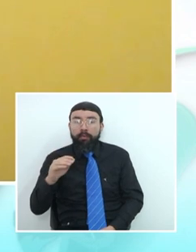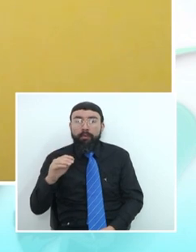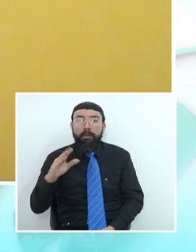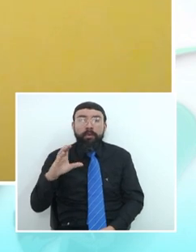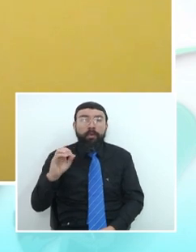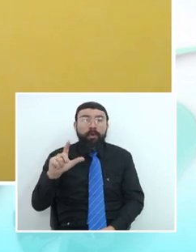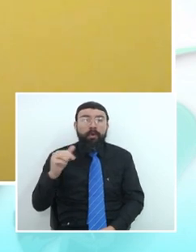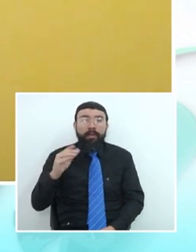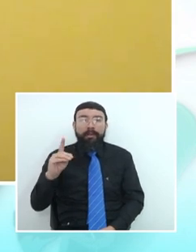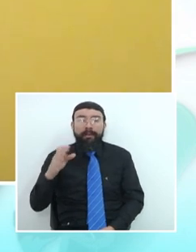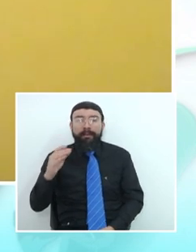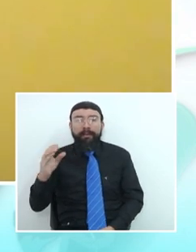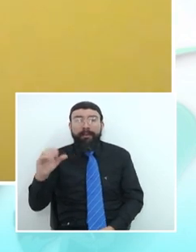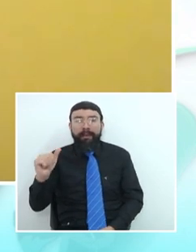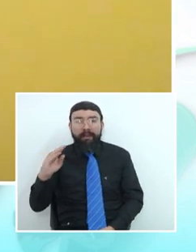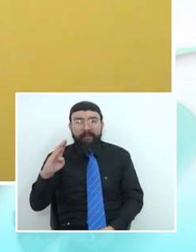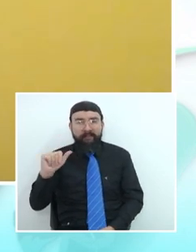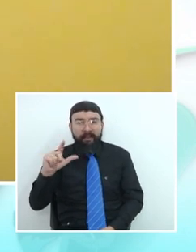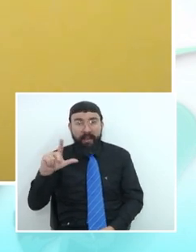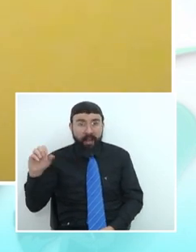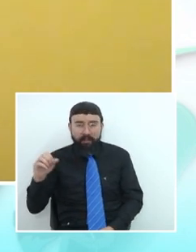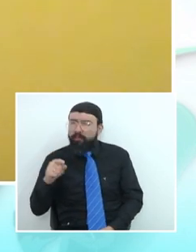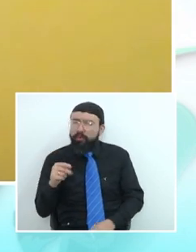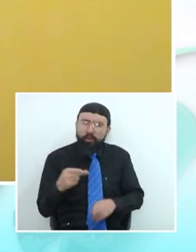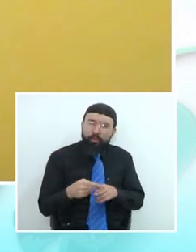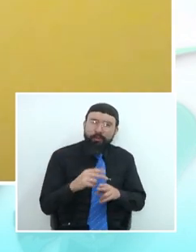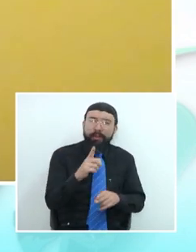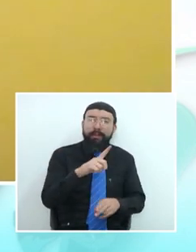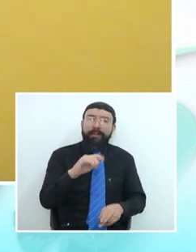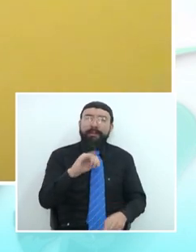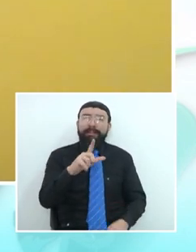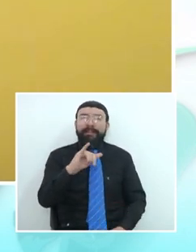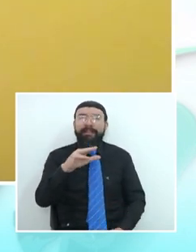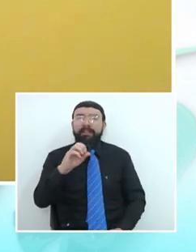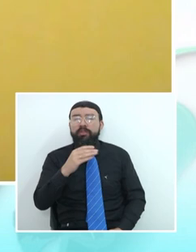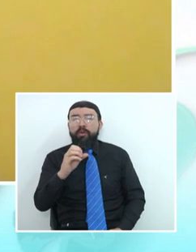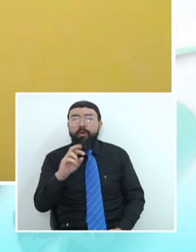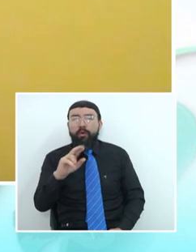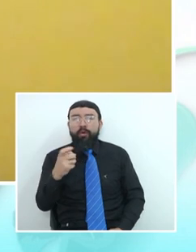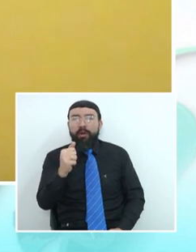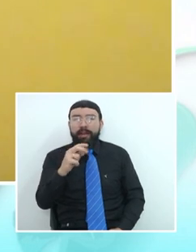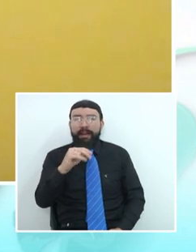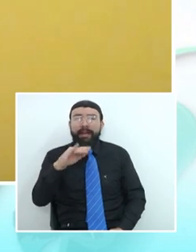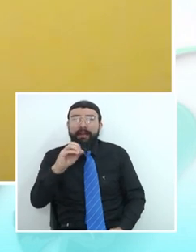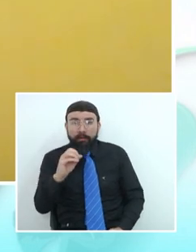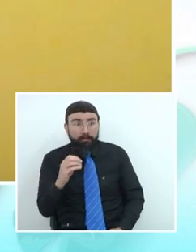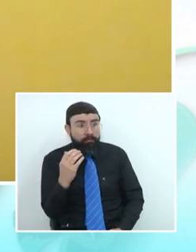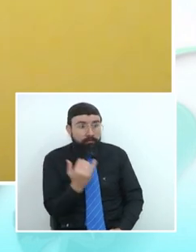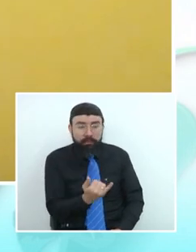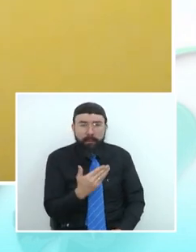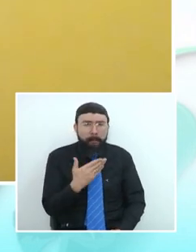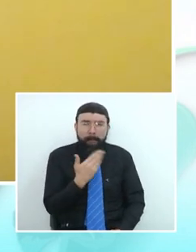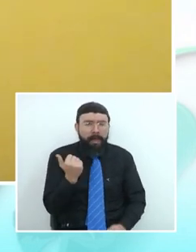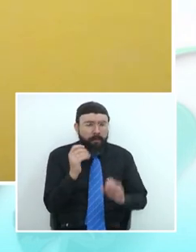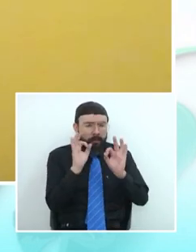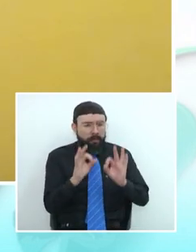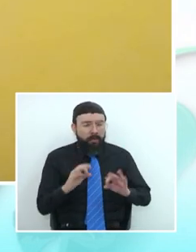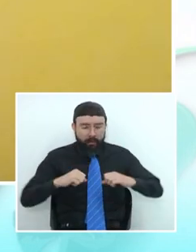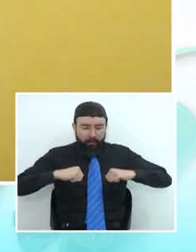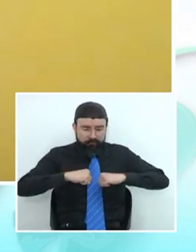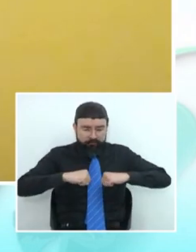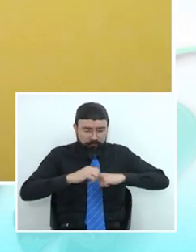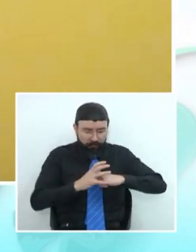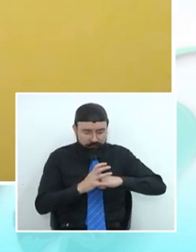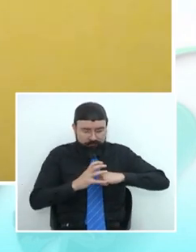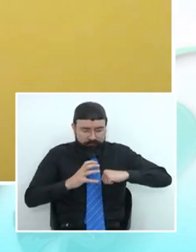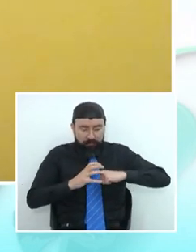silicio orgánico. Yo no he visto, doctor Rojas, algo que regenere y que mejore tanto las articulaciones y